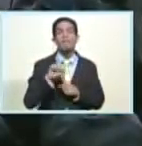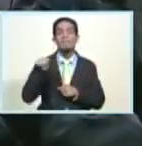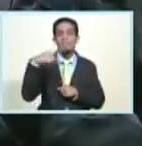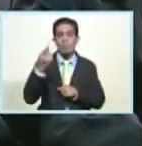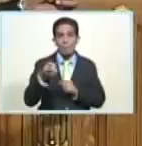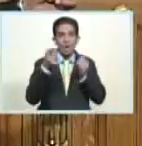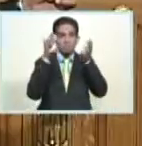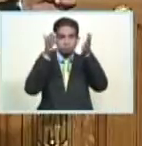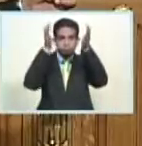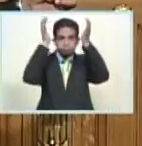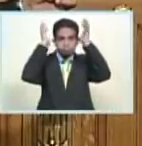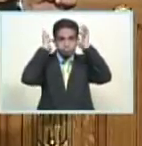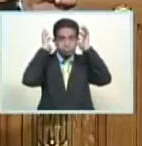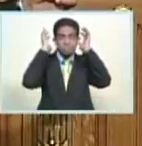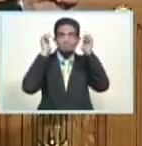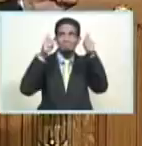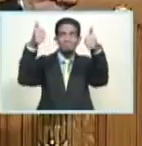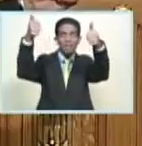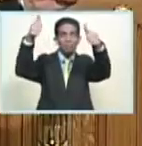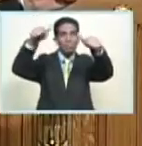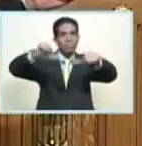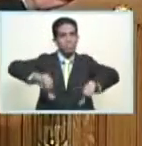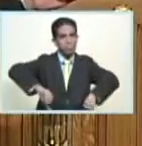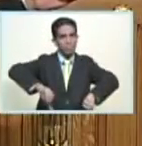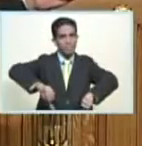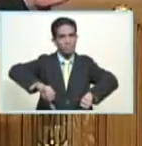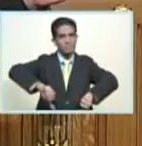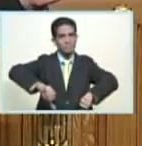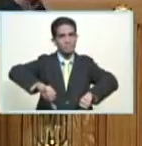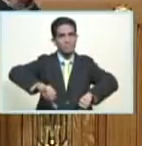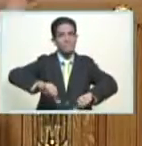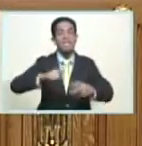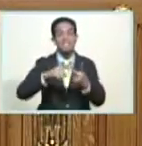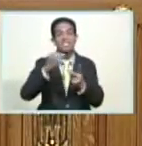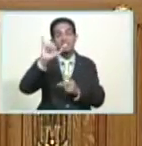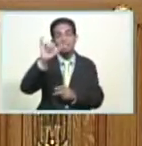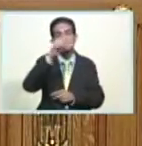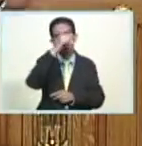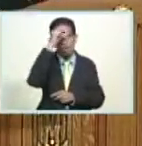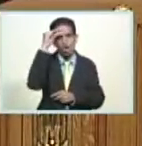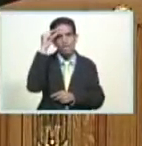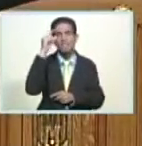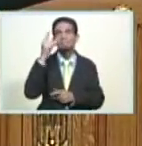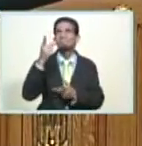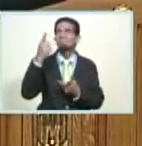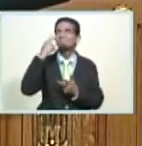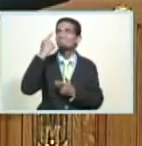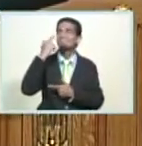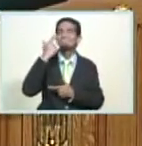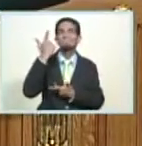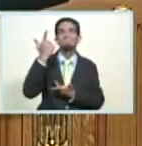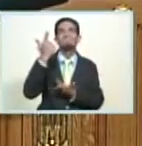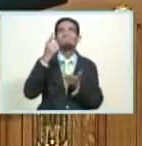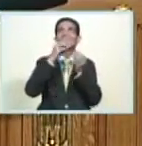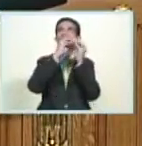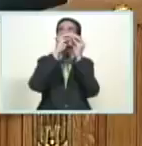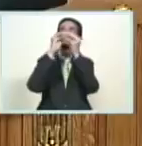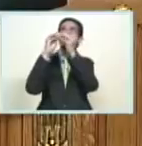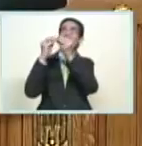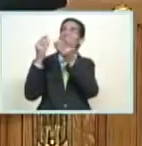Omar Barbosa y el prófugo de la justicia Julio Borges lo destruyeron. Se están cayendo los chaguaramos, me